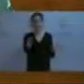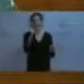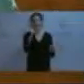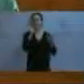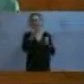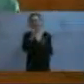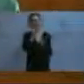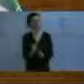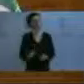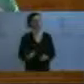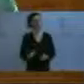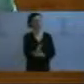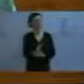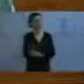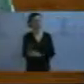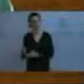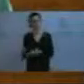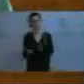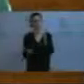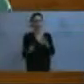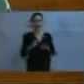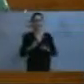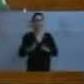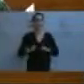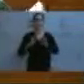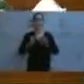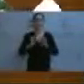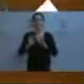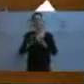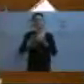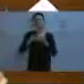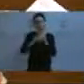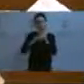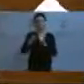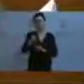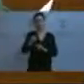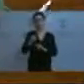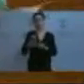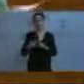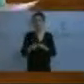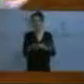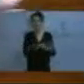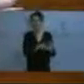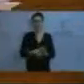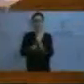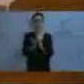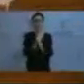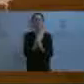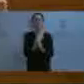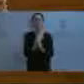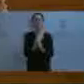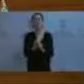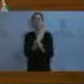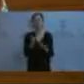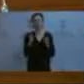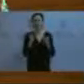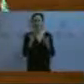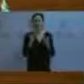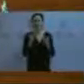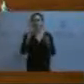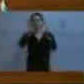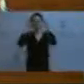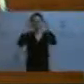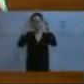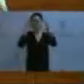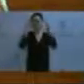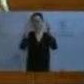presupuestarias para poder desplegar políticas complementarias, nos encontrábamos con que, por ejemplo, la formación profesional